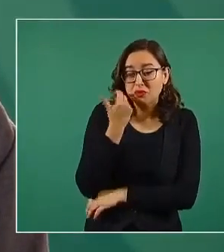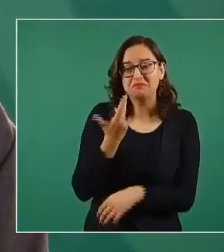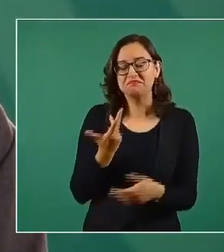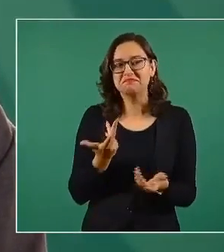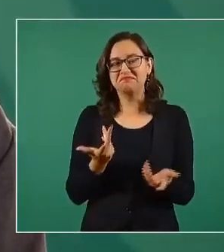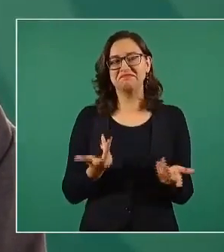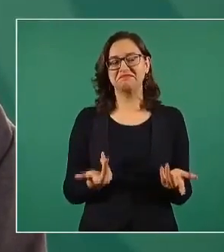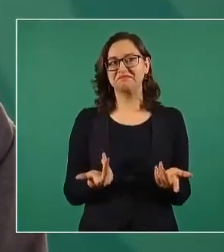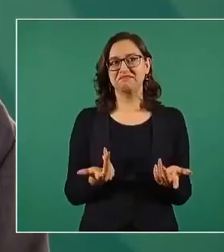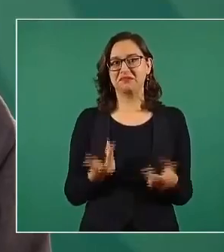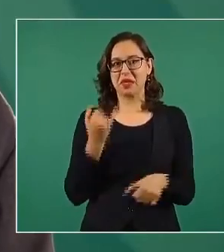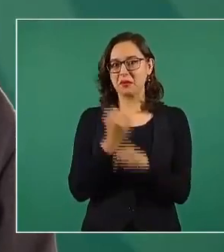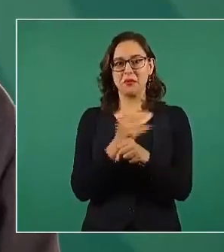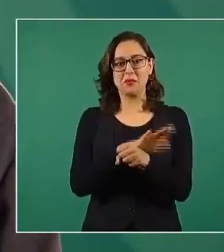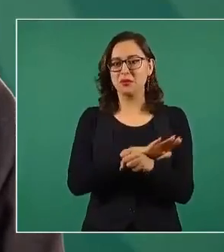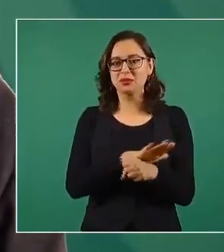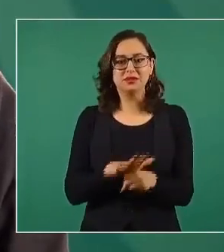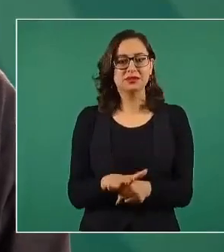estas comunidades.